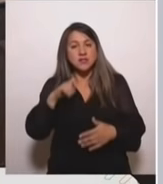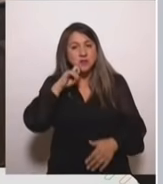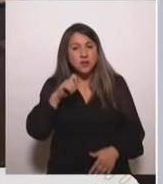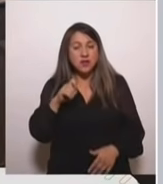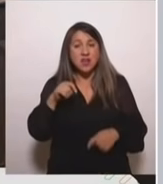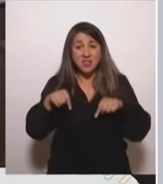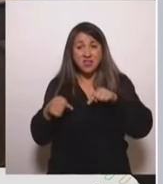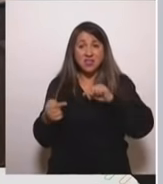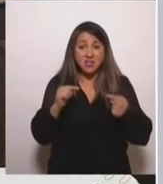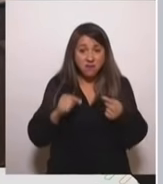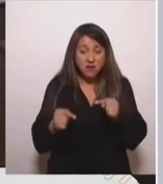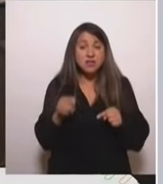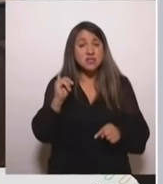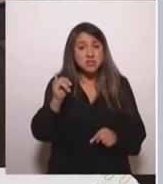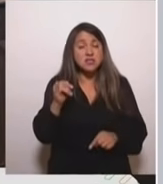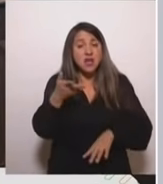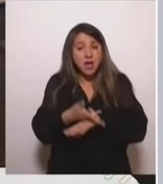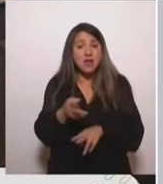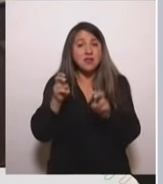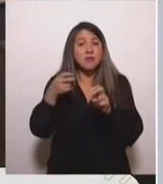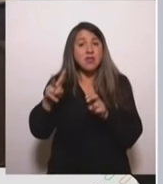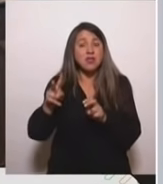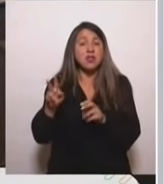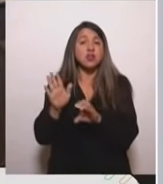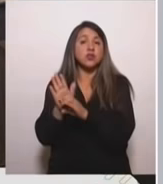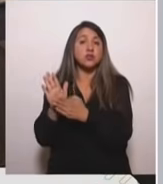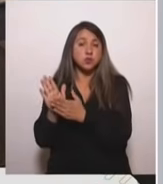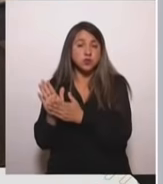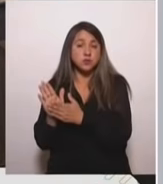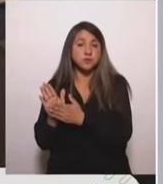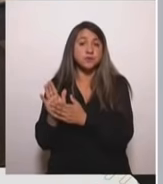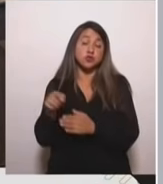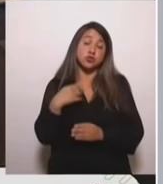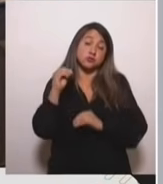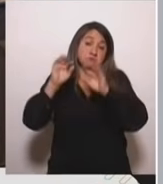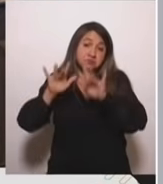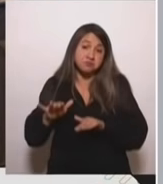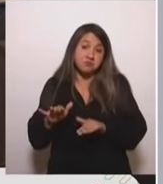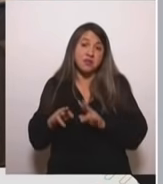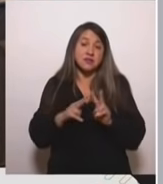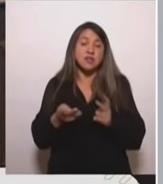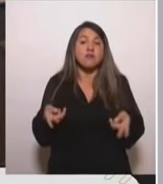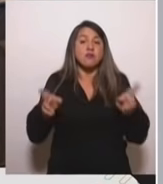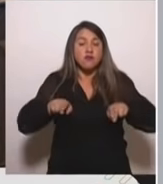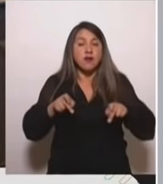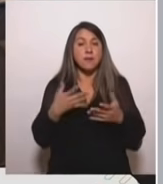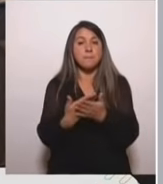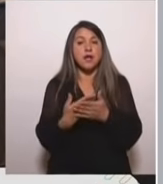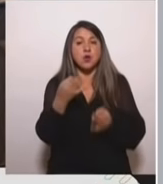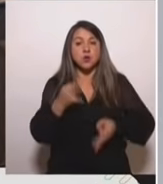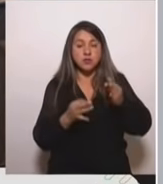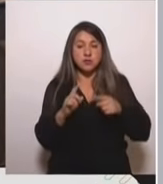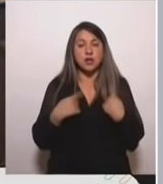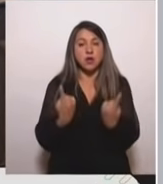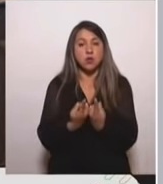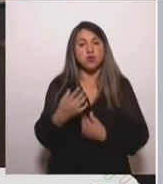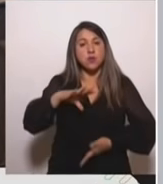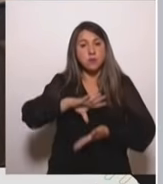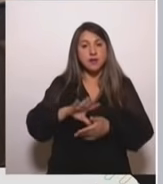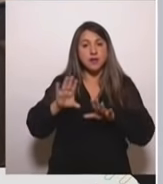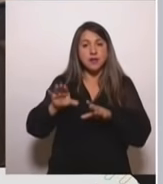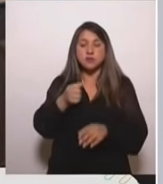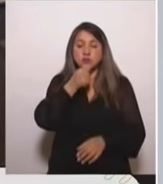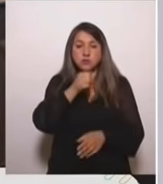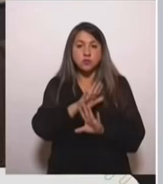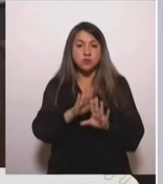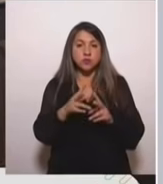las cosas que puede hacer la Cámara es adoptar acuerdos o sugerir observaciones que se transmitirán incluso por escrito al gobierno. Por lo tanto,